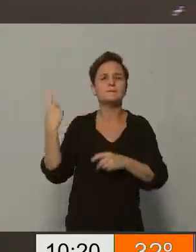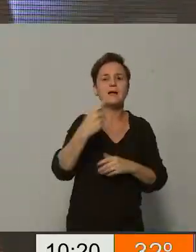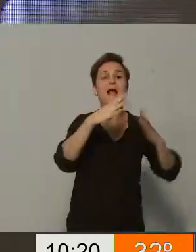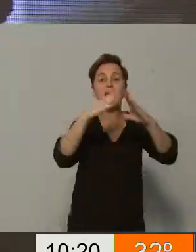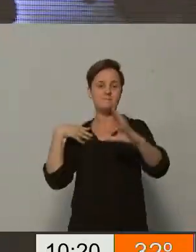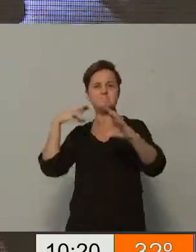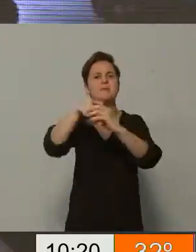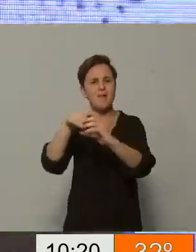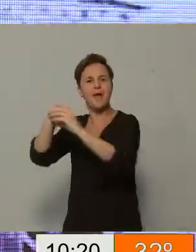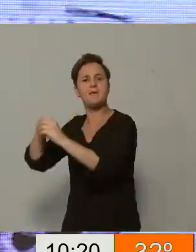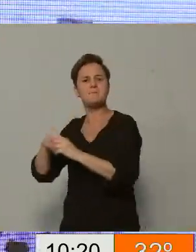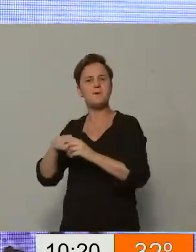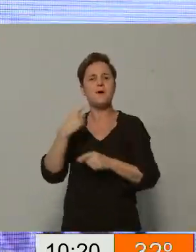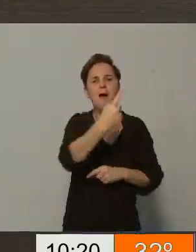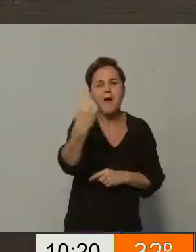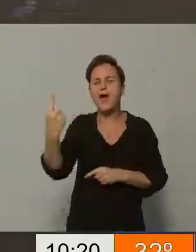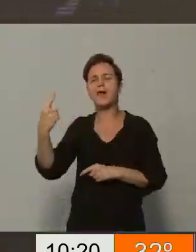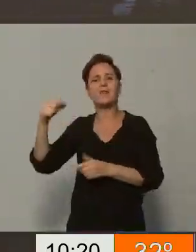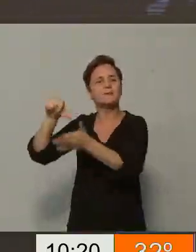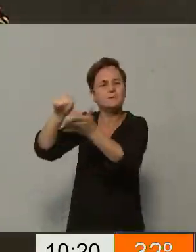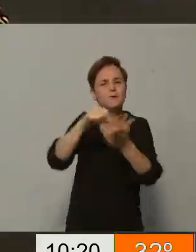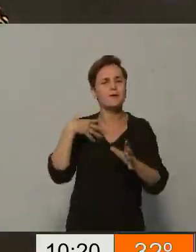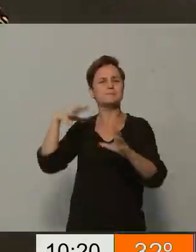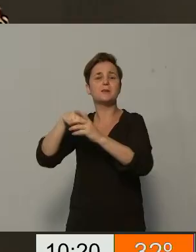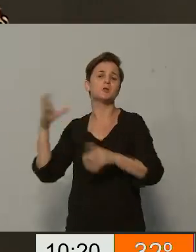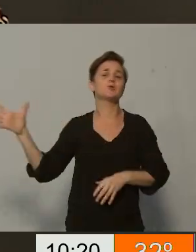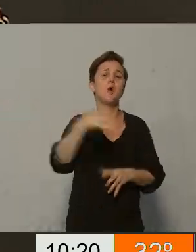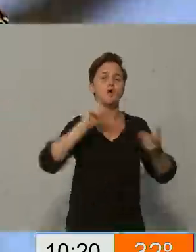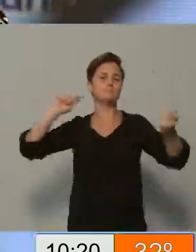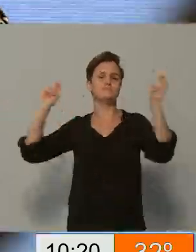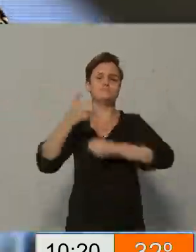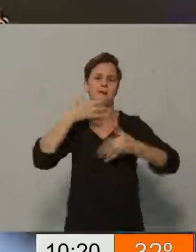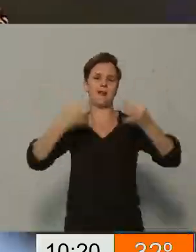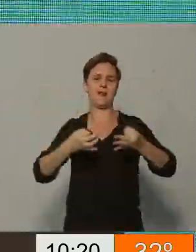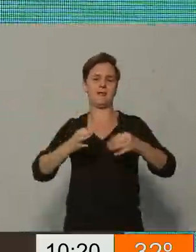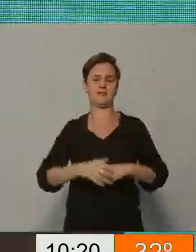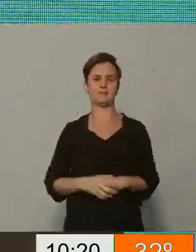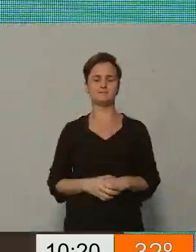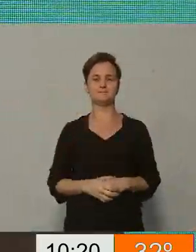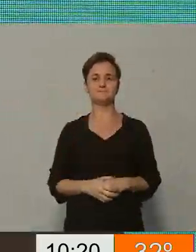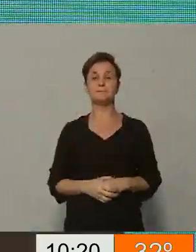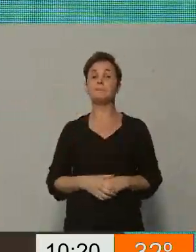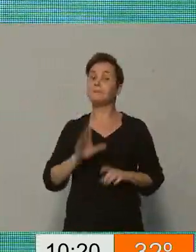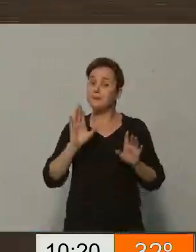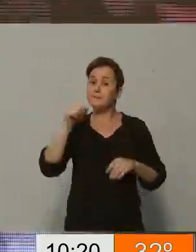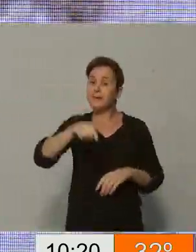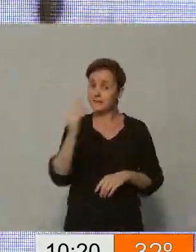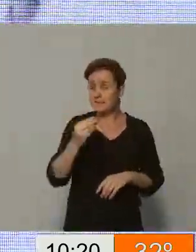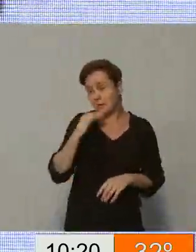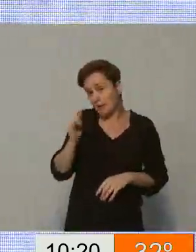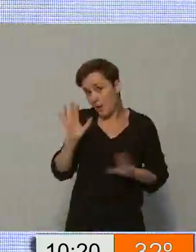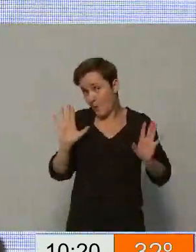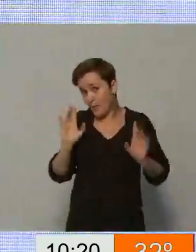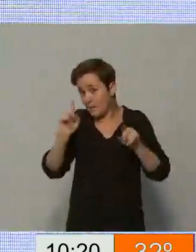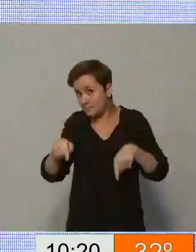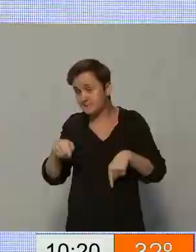hogares, formar parte de cada uno de esos lugares y entre todos poder transformar la realidad de nuestro país. Y este sábado, te cuento, por si no lo